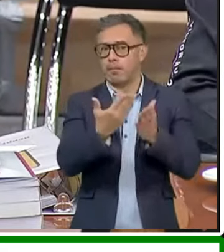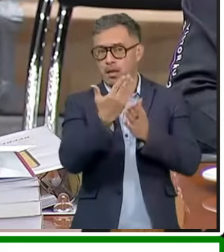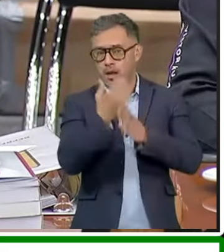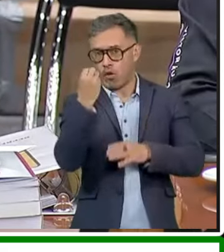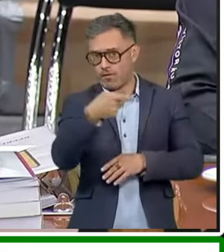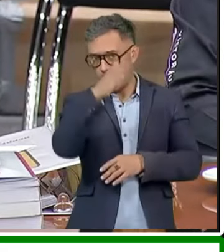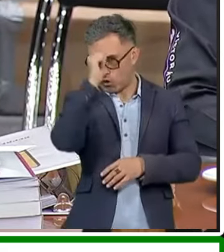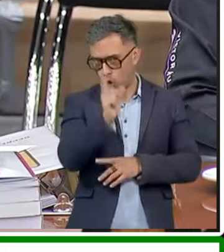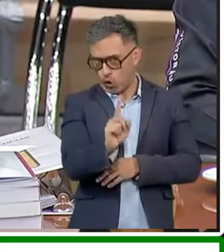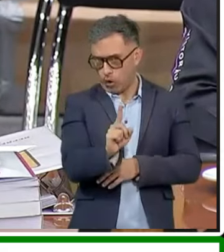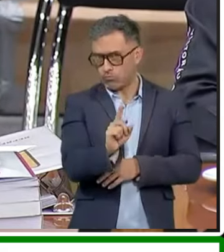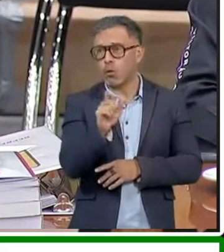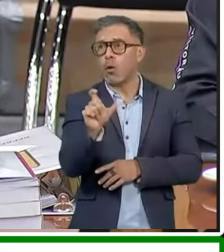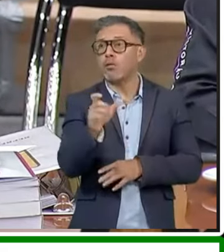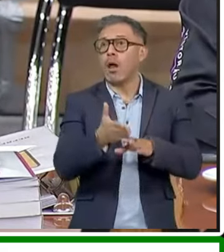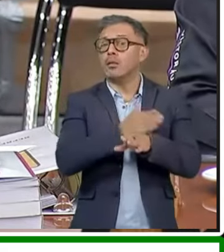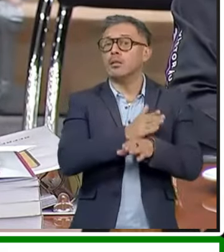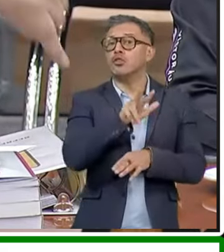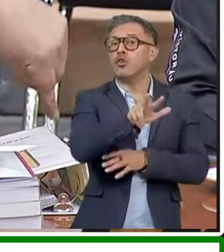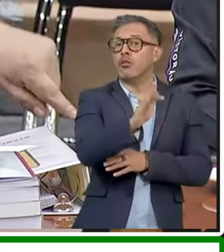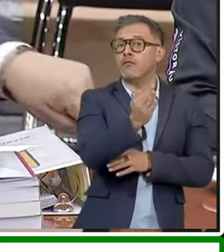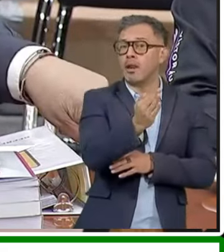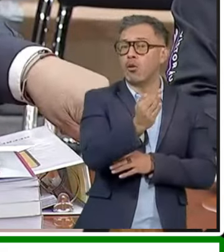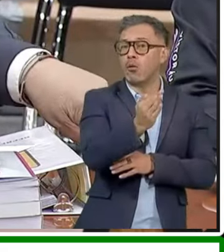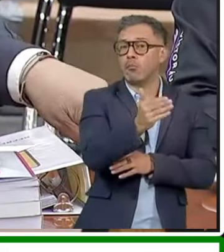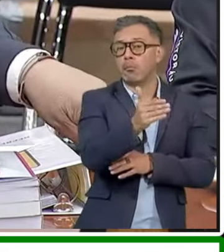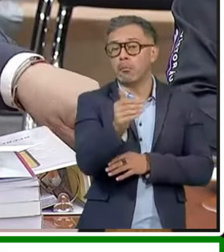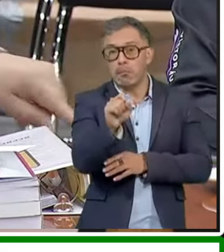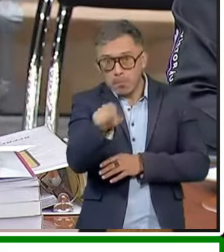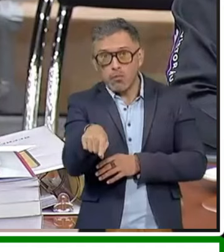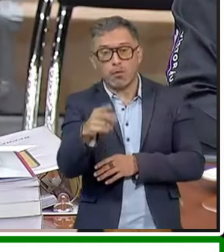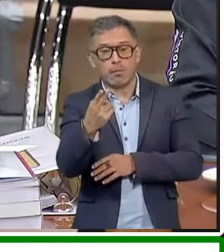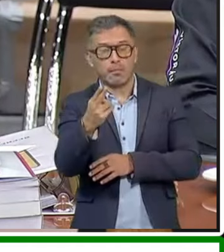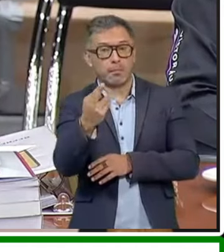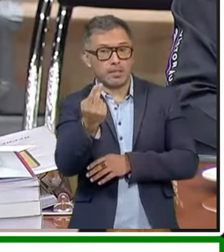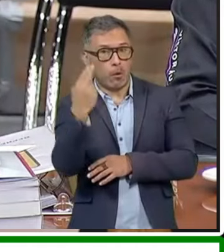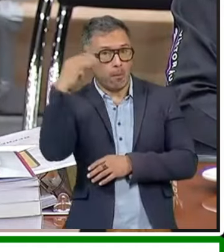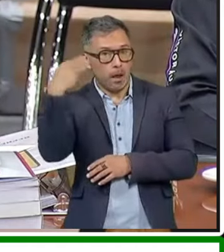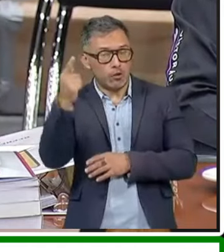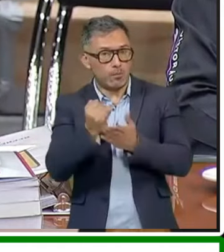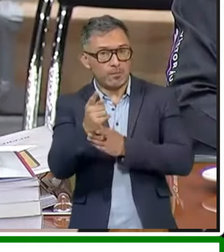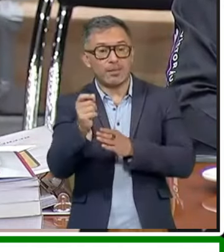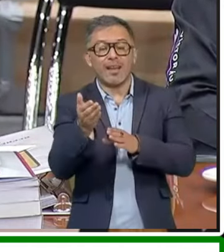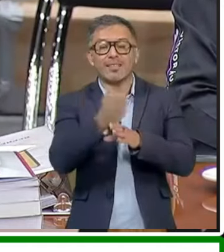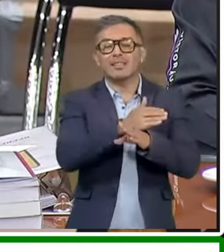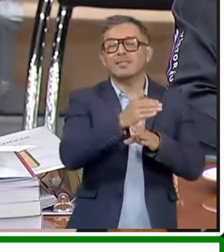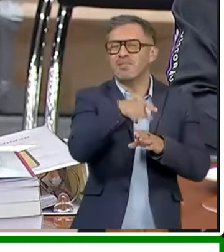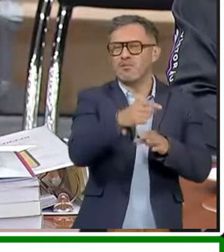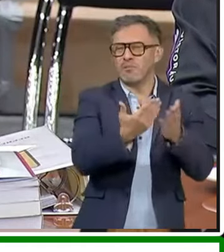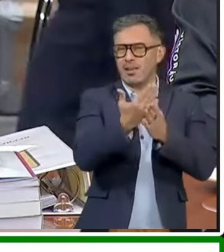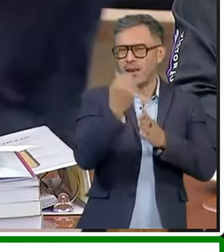desde el 18 de febrero, mismas que fueron desahogadas el mismo 25 de marzo. Sobre las mañaneras del 6, 7, 8 y 9 de